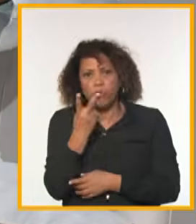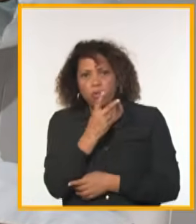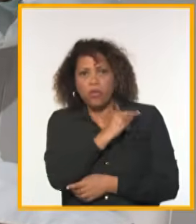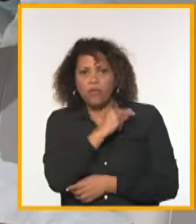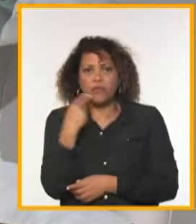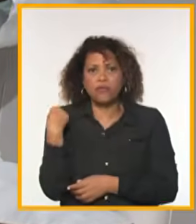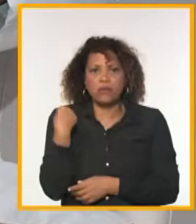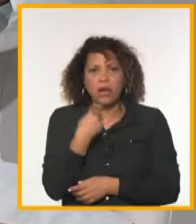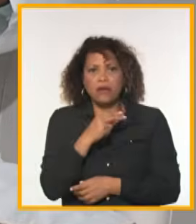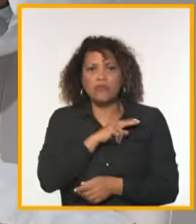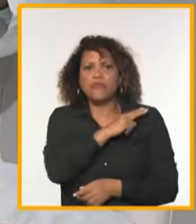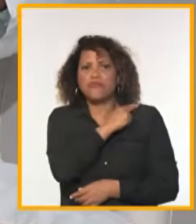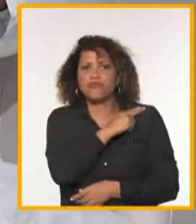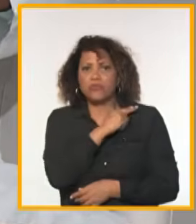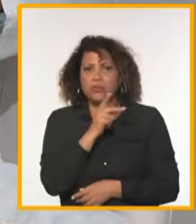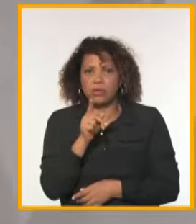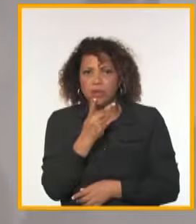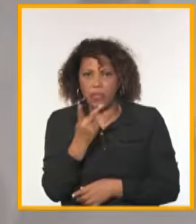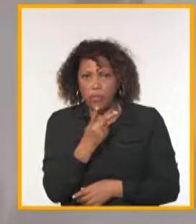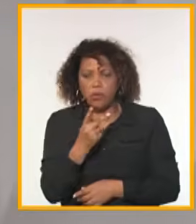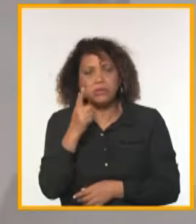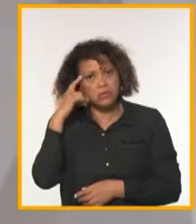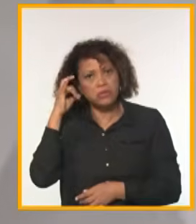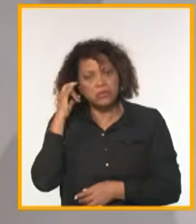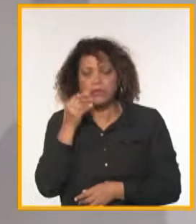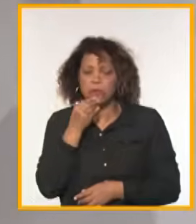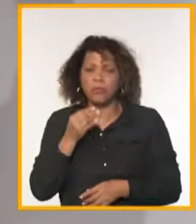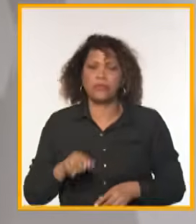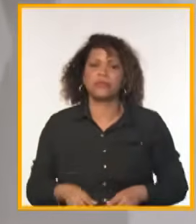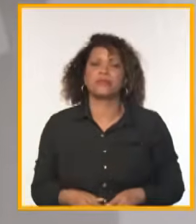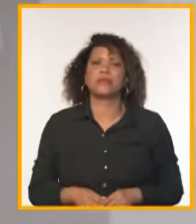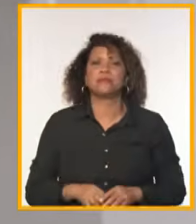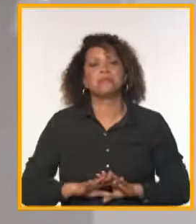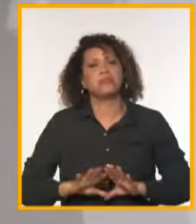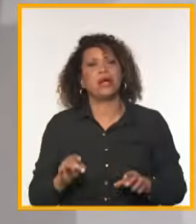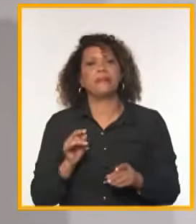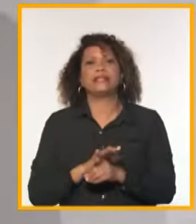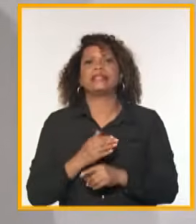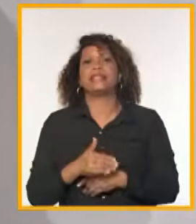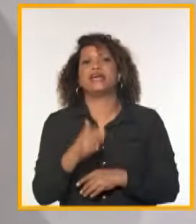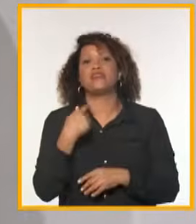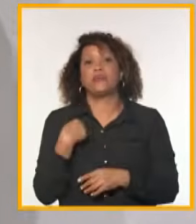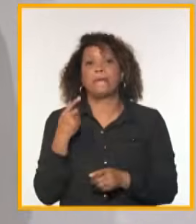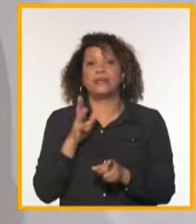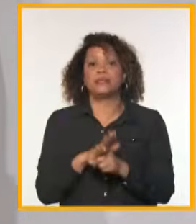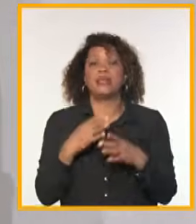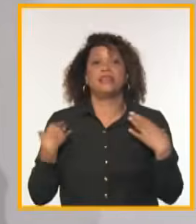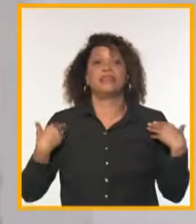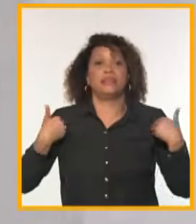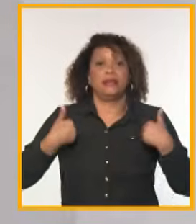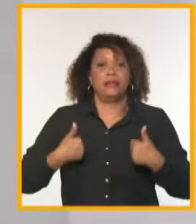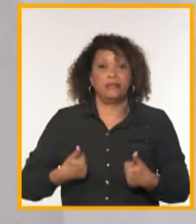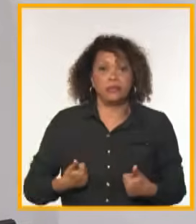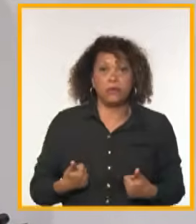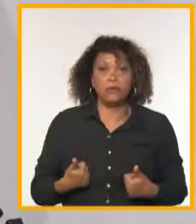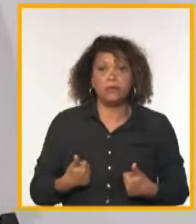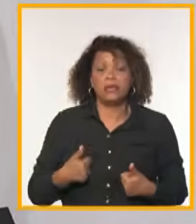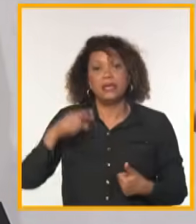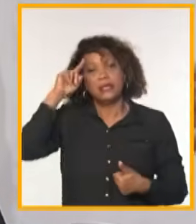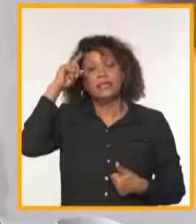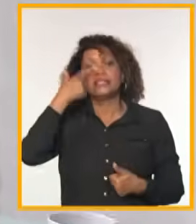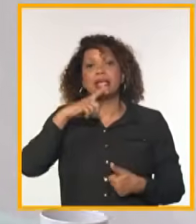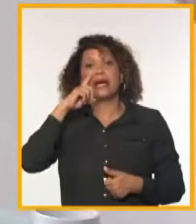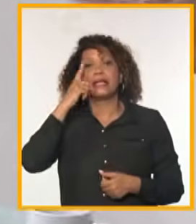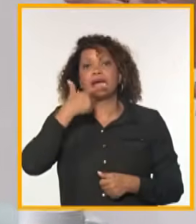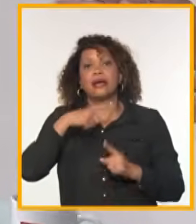dijo, yo sé que tú puedes. Y entonces en ese momento yo fui director del Sanatorio de Santiago de Las